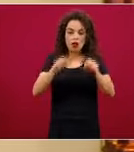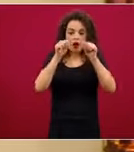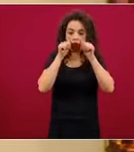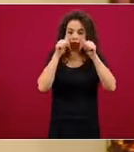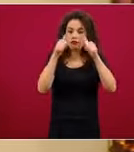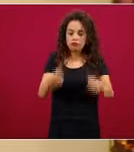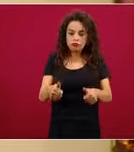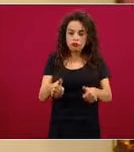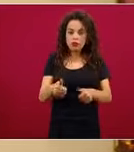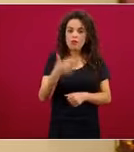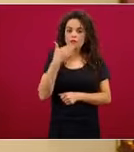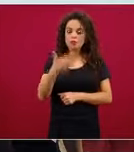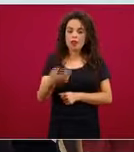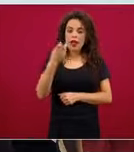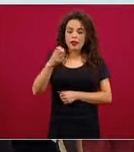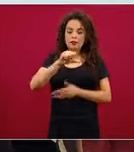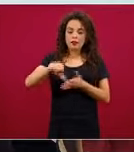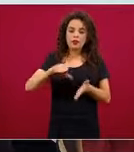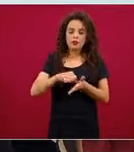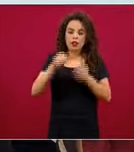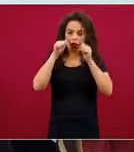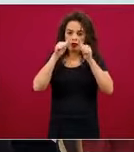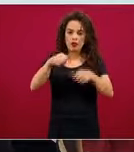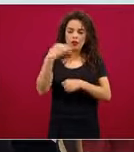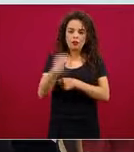en los centros de atención temporal. La que sigue, por favor.